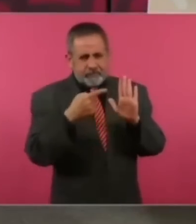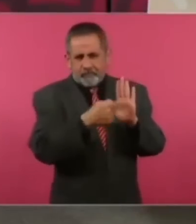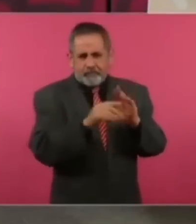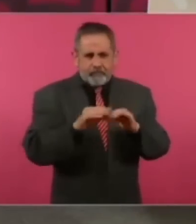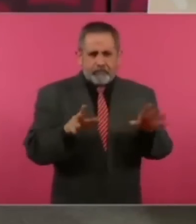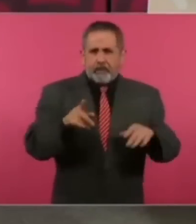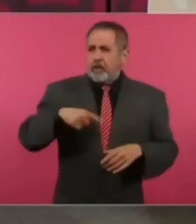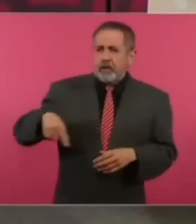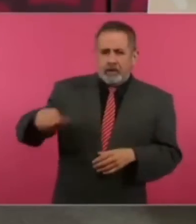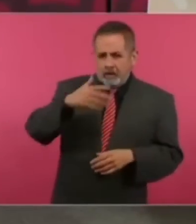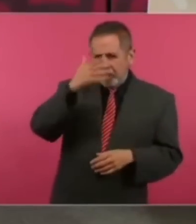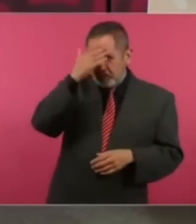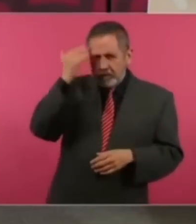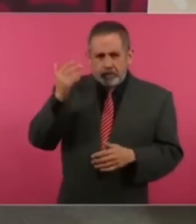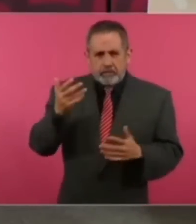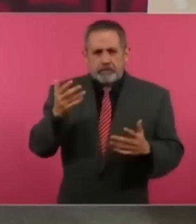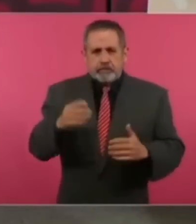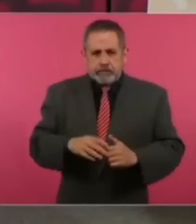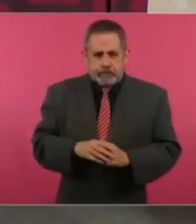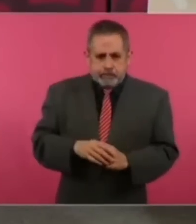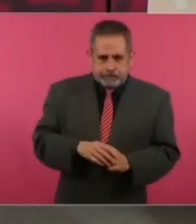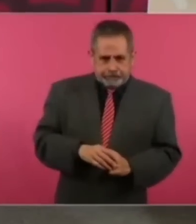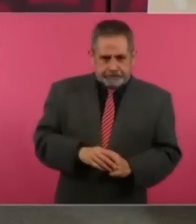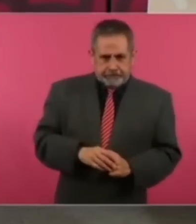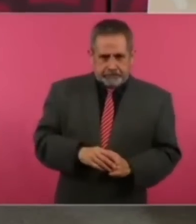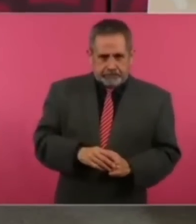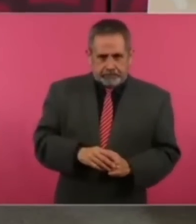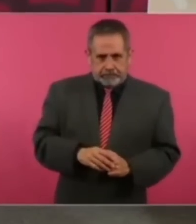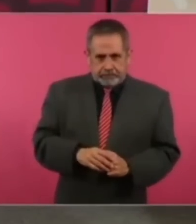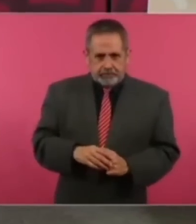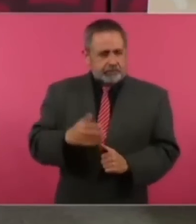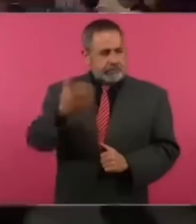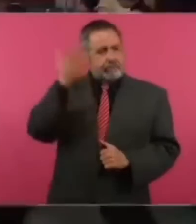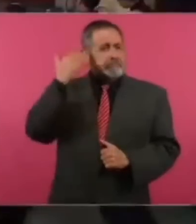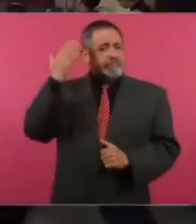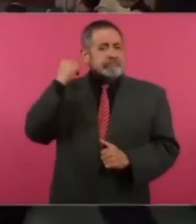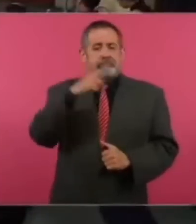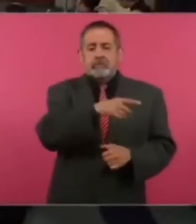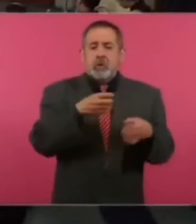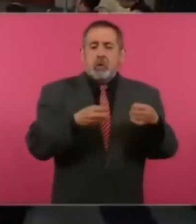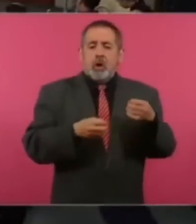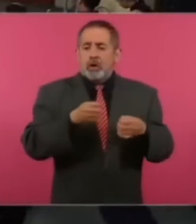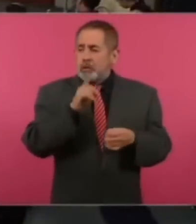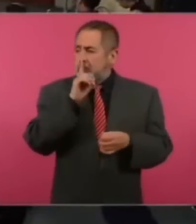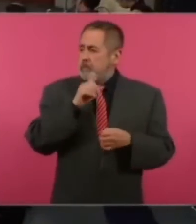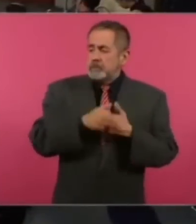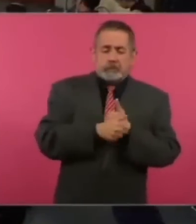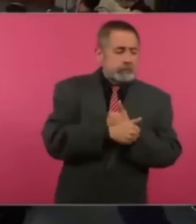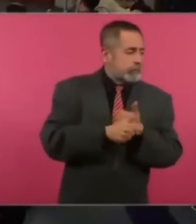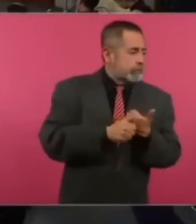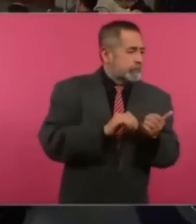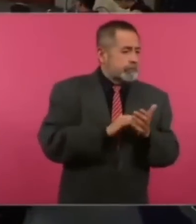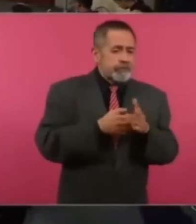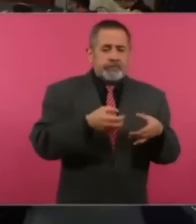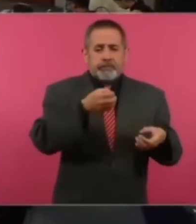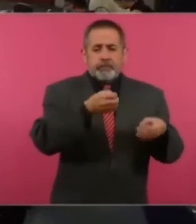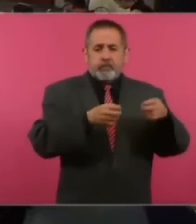porque no se sabe. Antes, la actuación de los jueces, de los